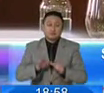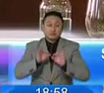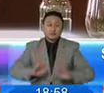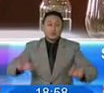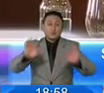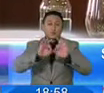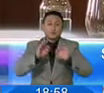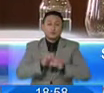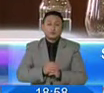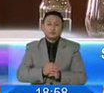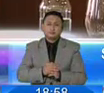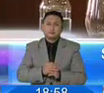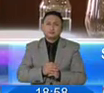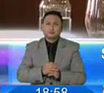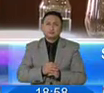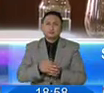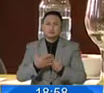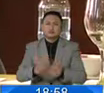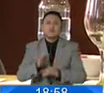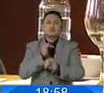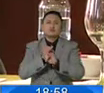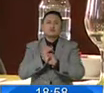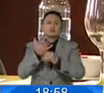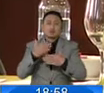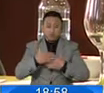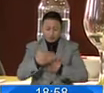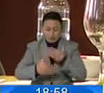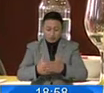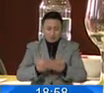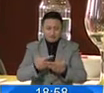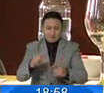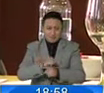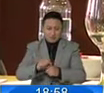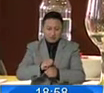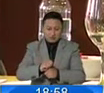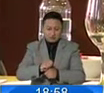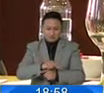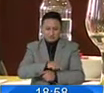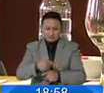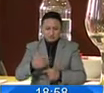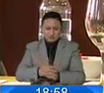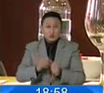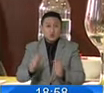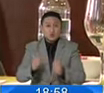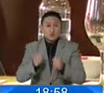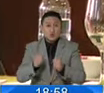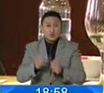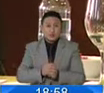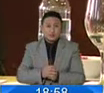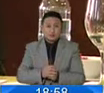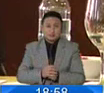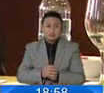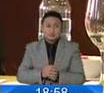institucionalidad en la práctica ha resultado excesivamente exigente y demasiado